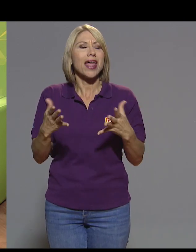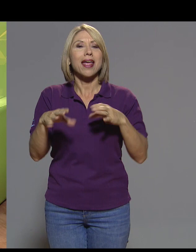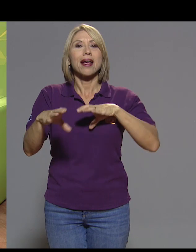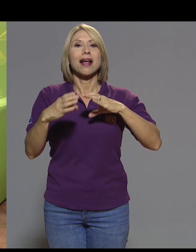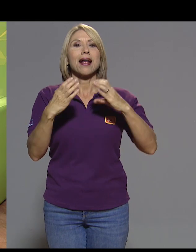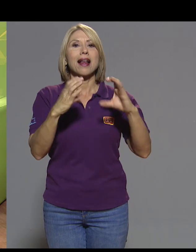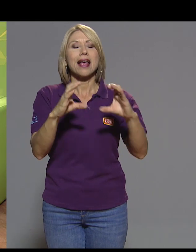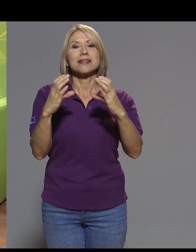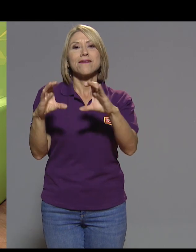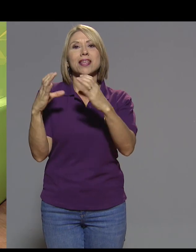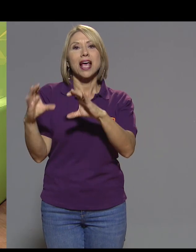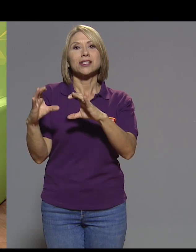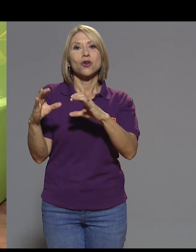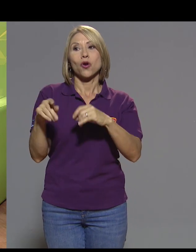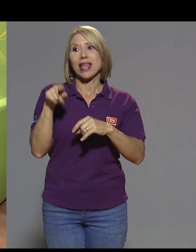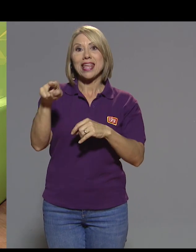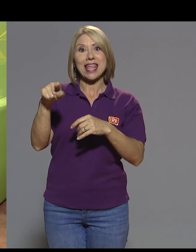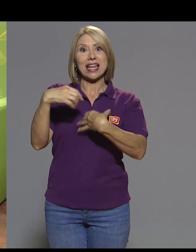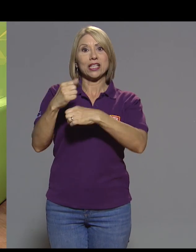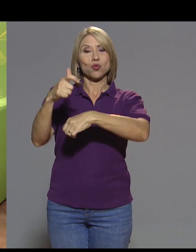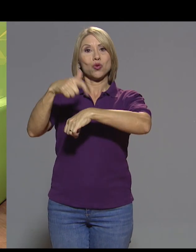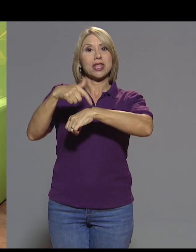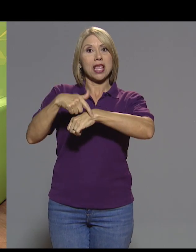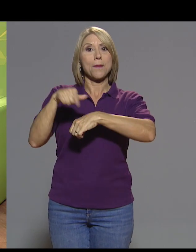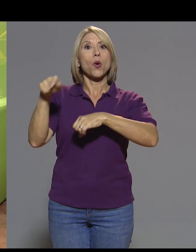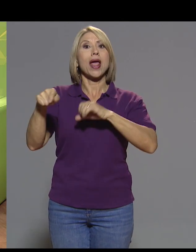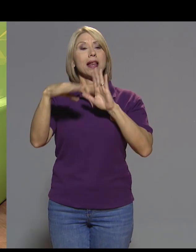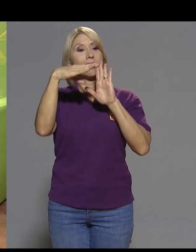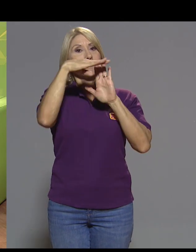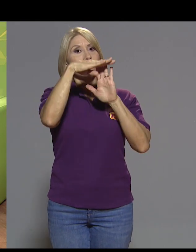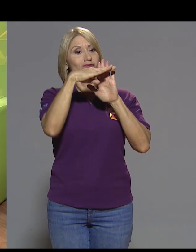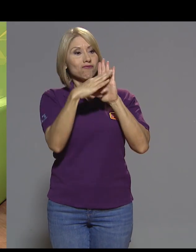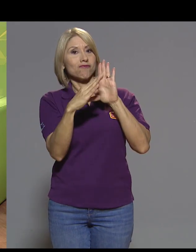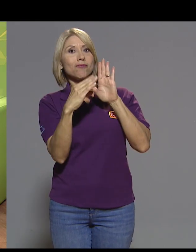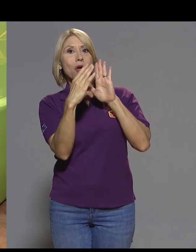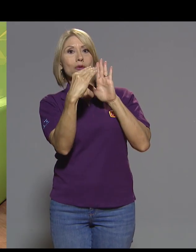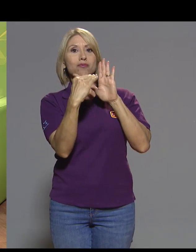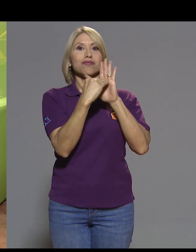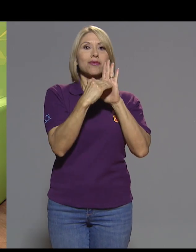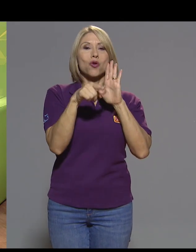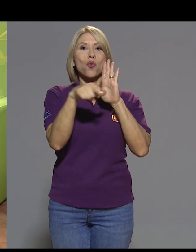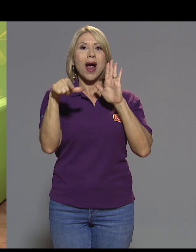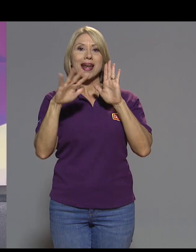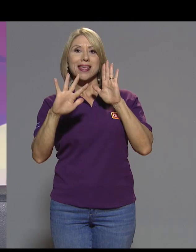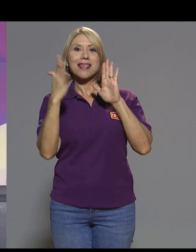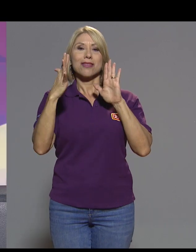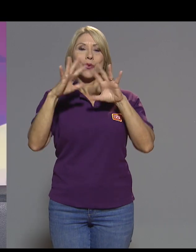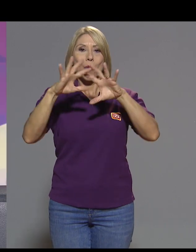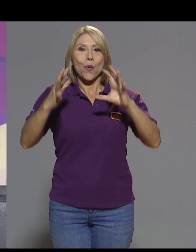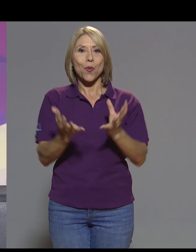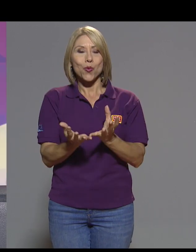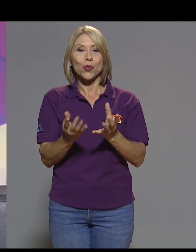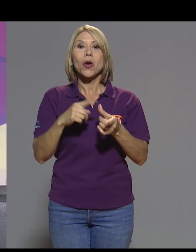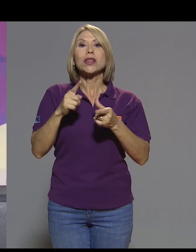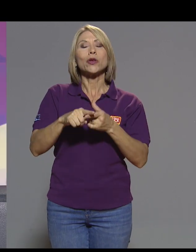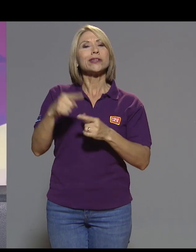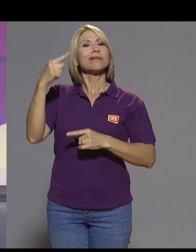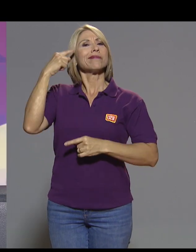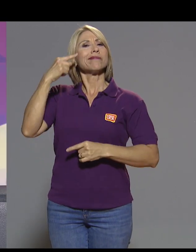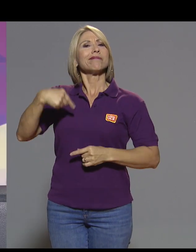este y bueno el tiempo que eso lo puso quinto del mundo entonces como te digo son son